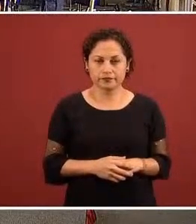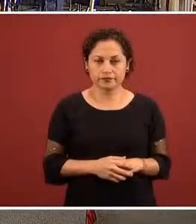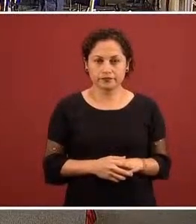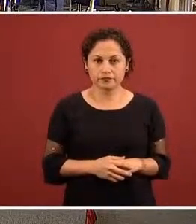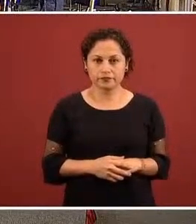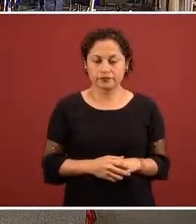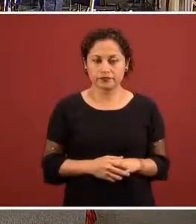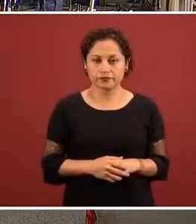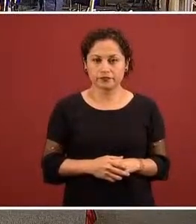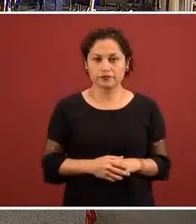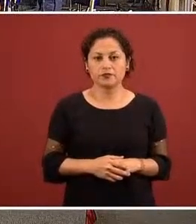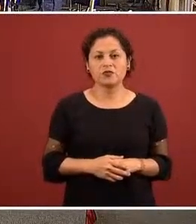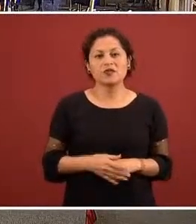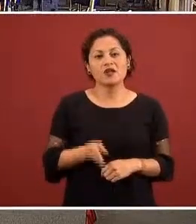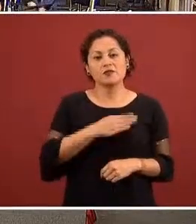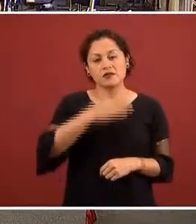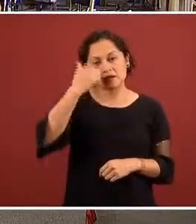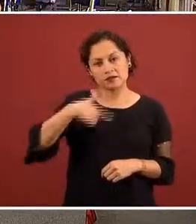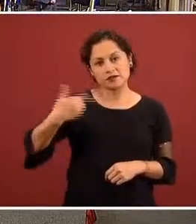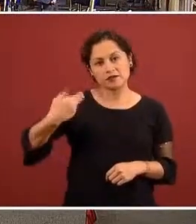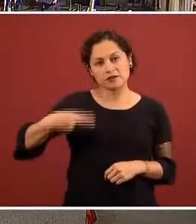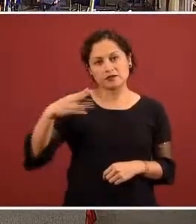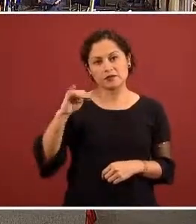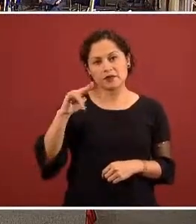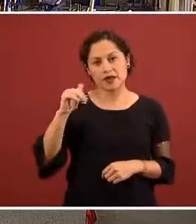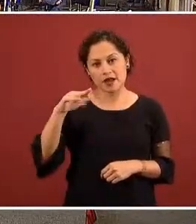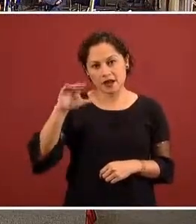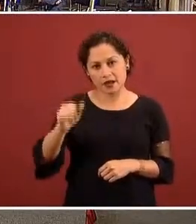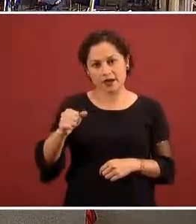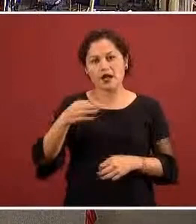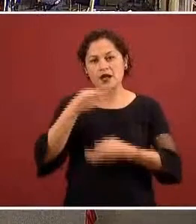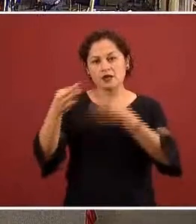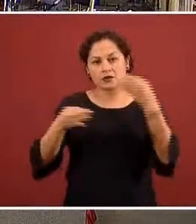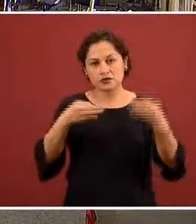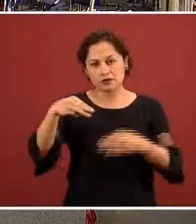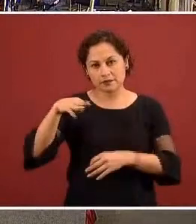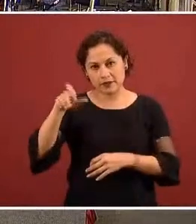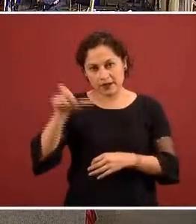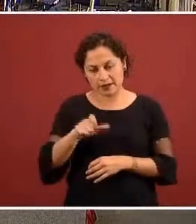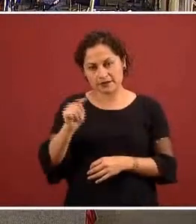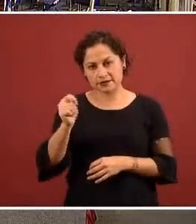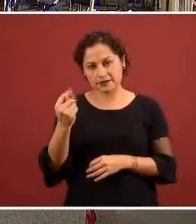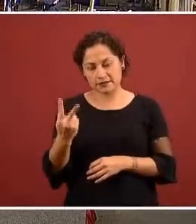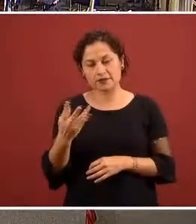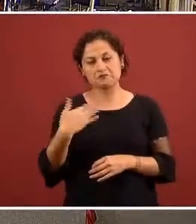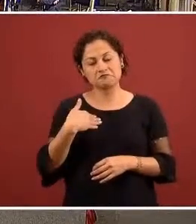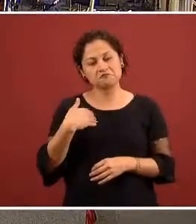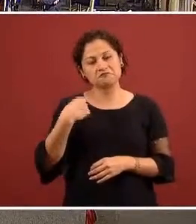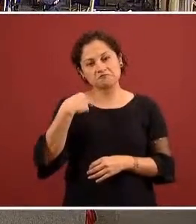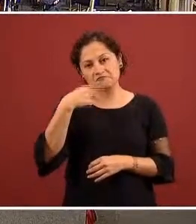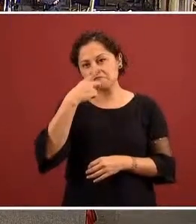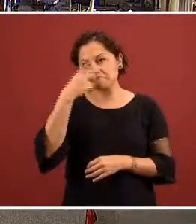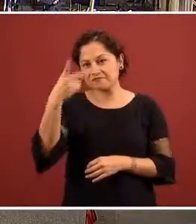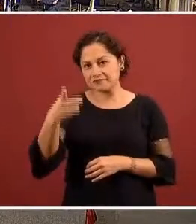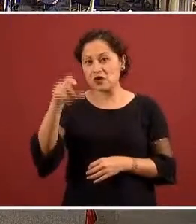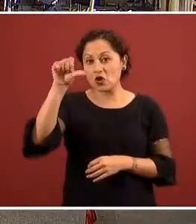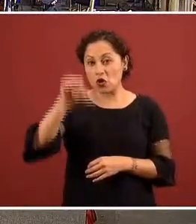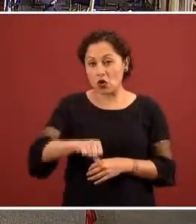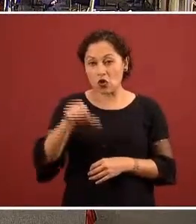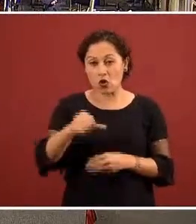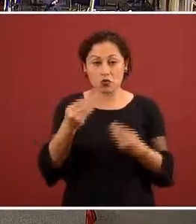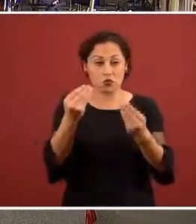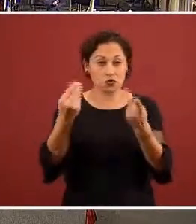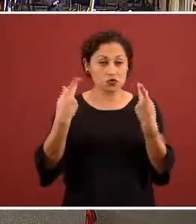Gracias, amable. Buenas noches, Bianca Aguirre de Notimex TV. Comentarle, bueno, hoy se vio pues mayor afluencia